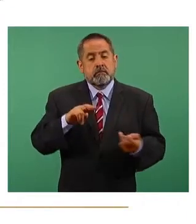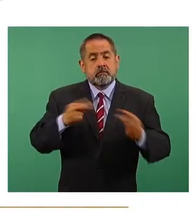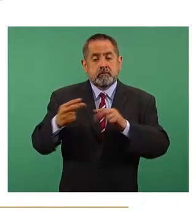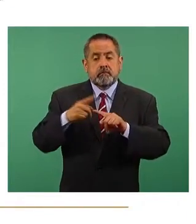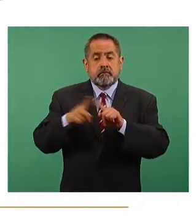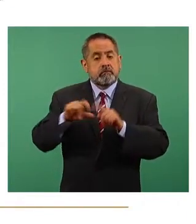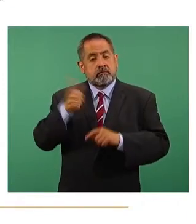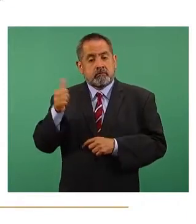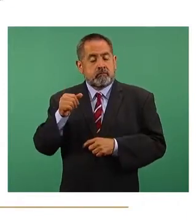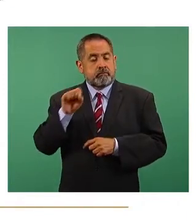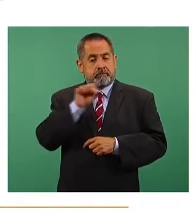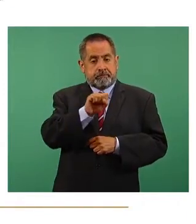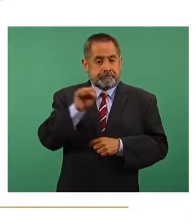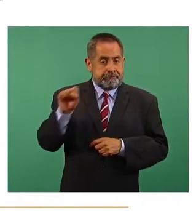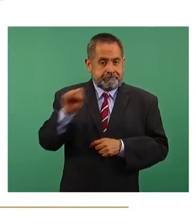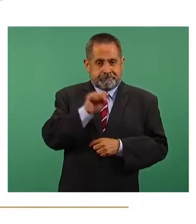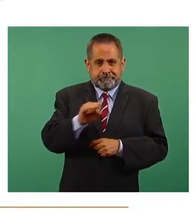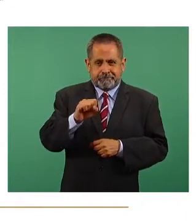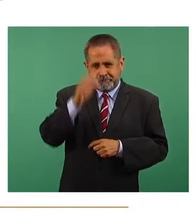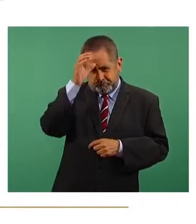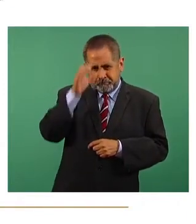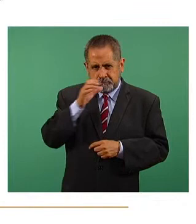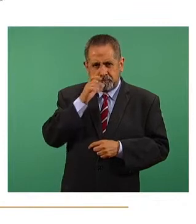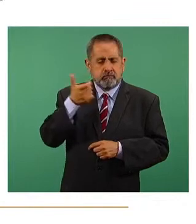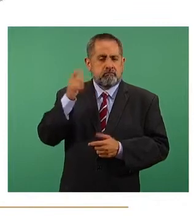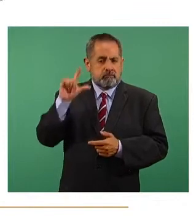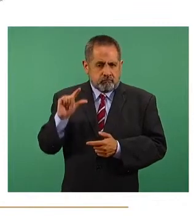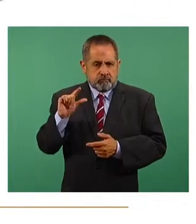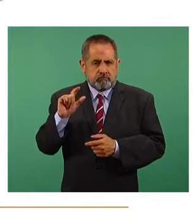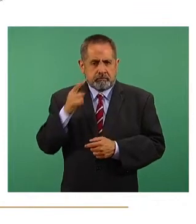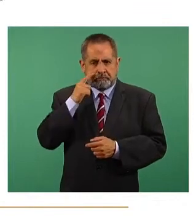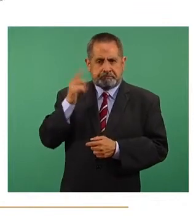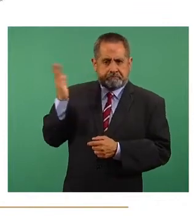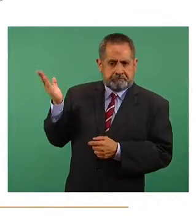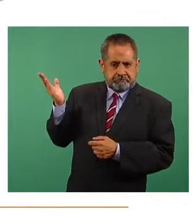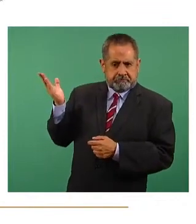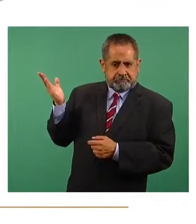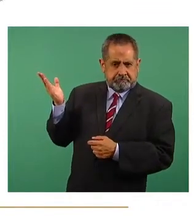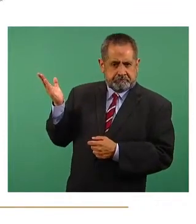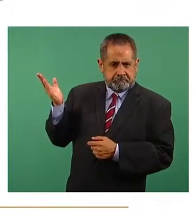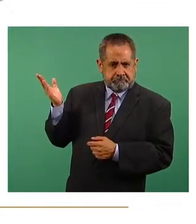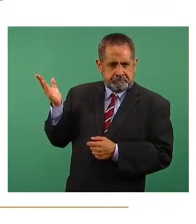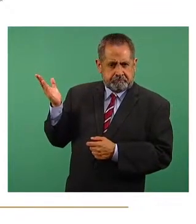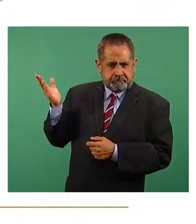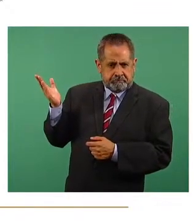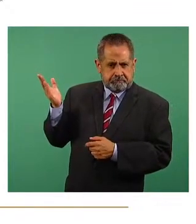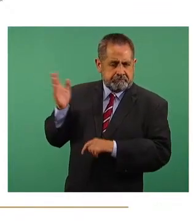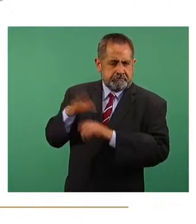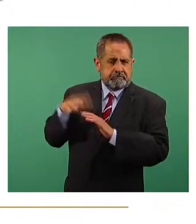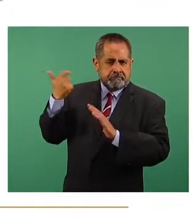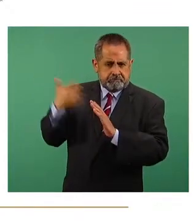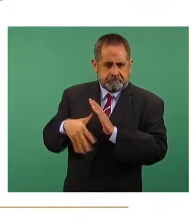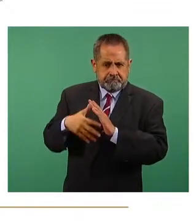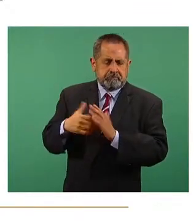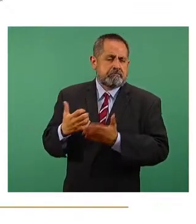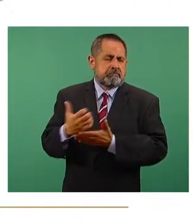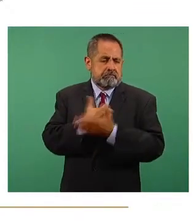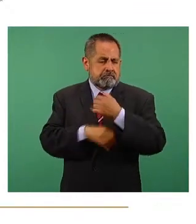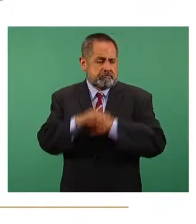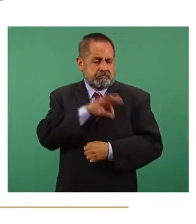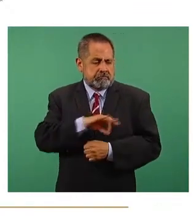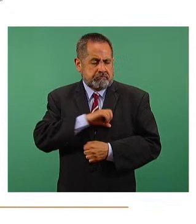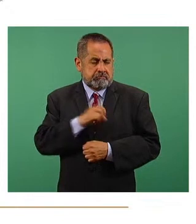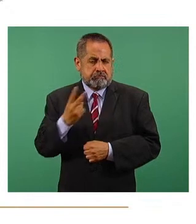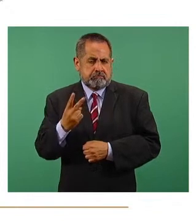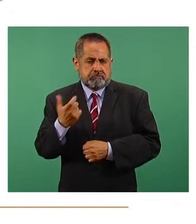en Saltillo, Coahuila, lo tiene a 20 pesos con 43 centavos por kilo, porque su margen es solo de 2 pesos